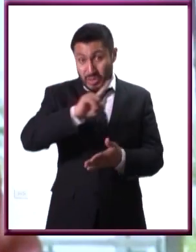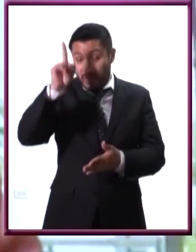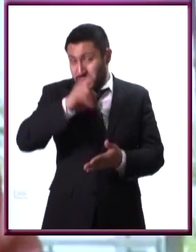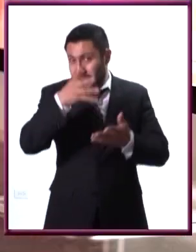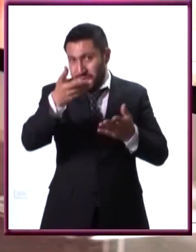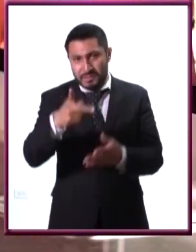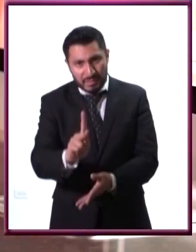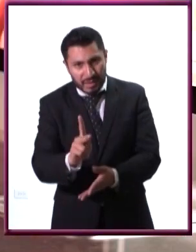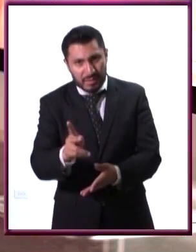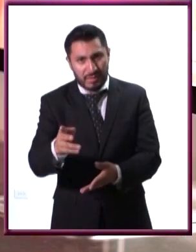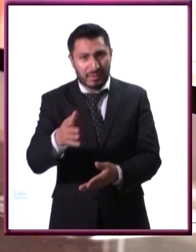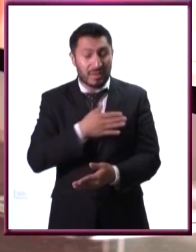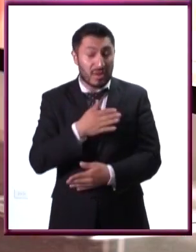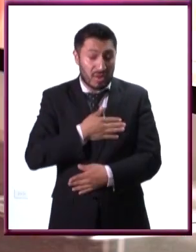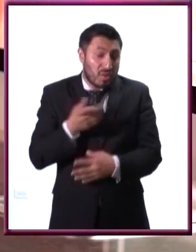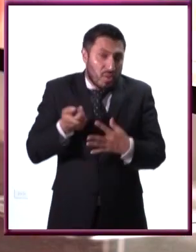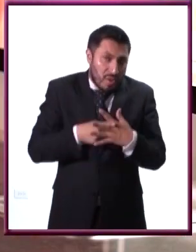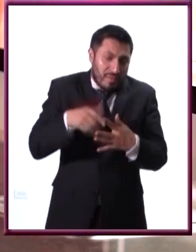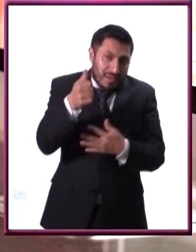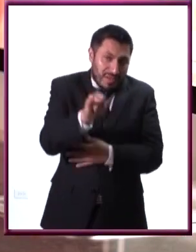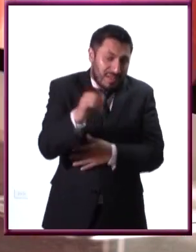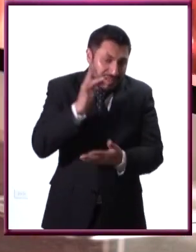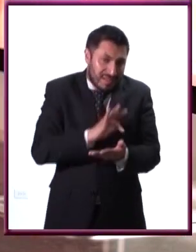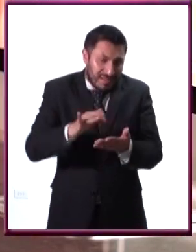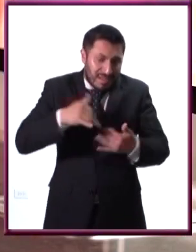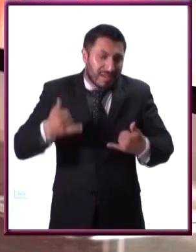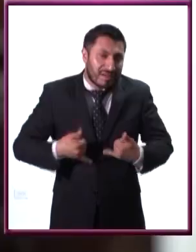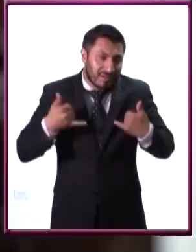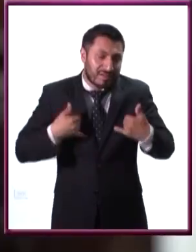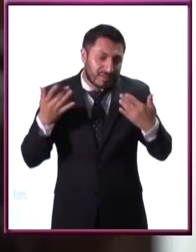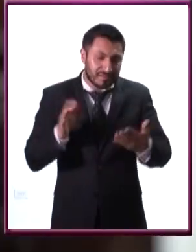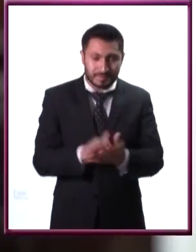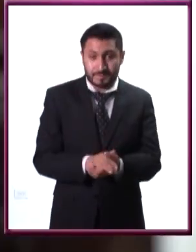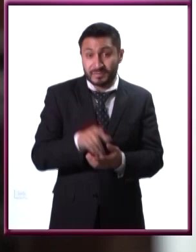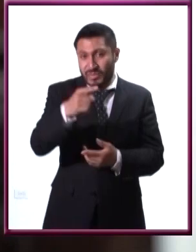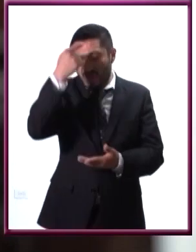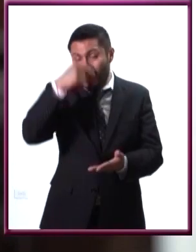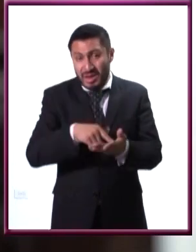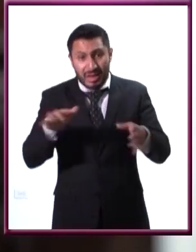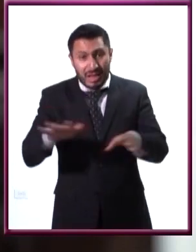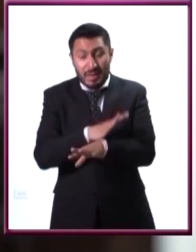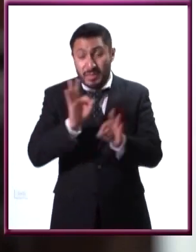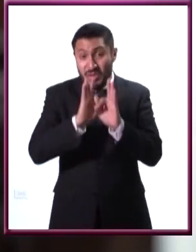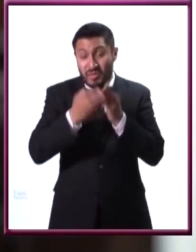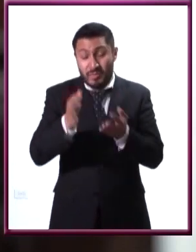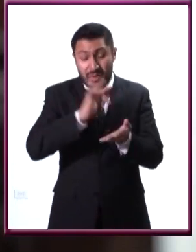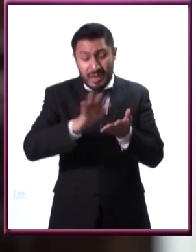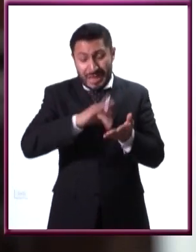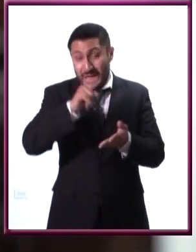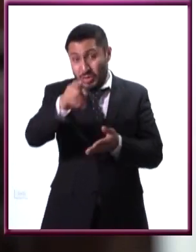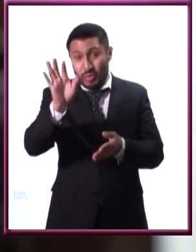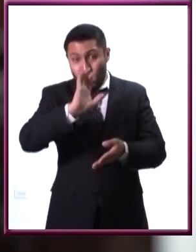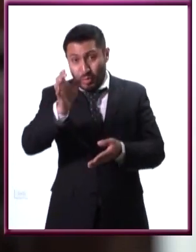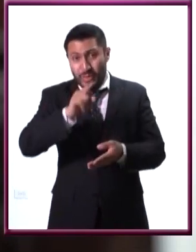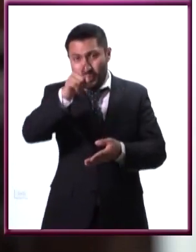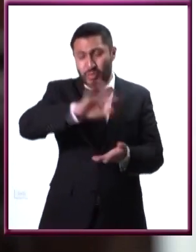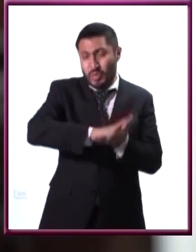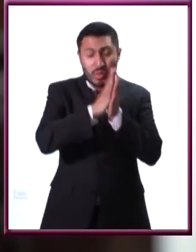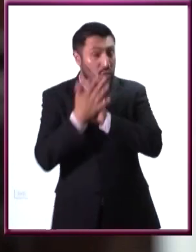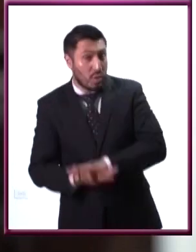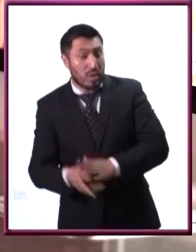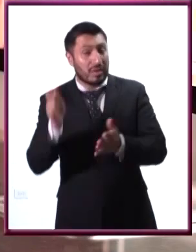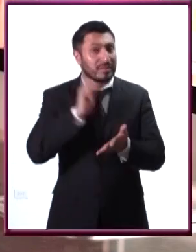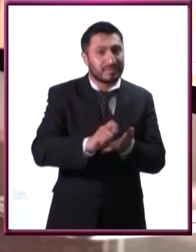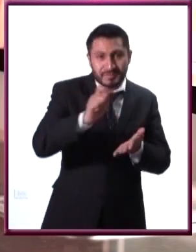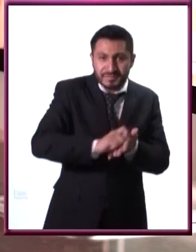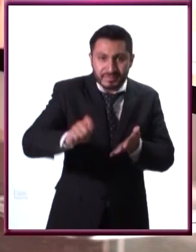sentidos posibles. Pero bueno, eso es, digamos, mi arranque como lector de muy joven. ¿Y consideras que cambió tu proceso de lectura cuando te volviste